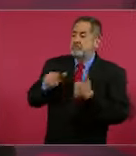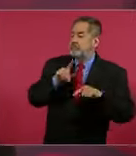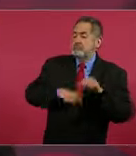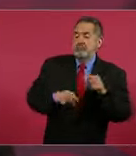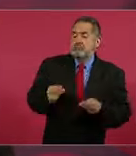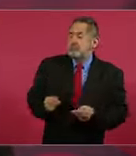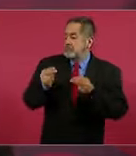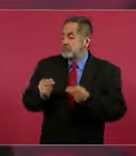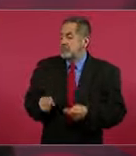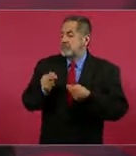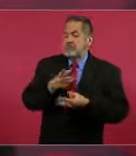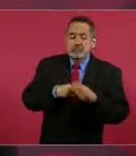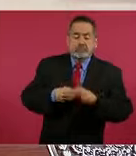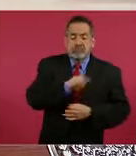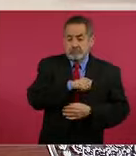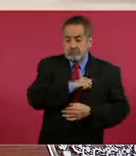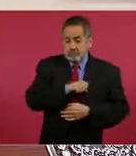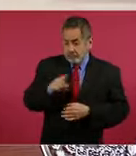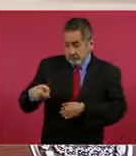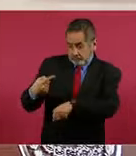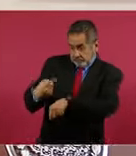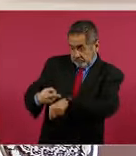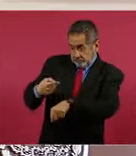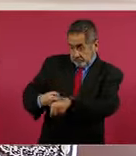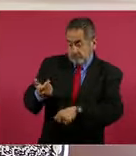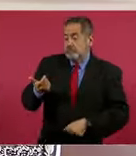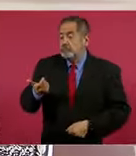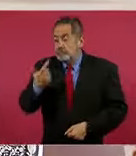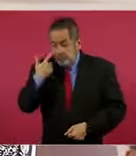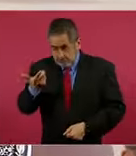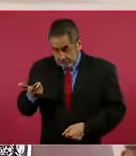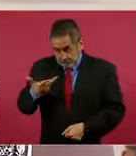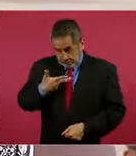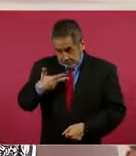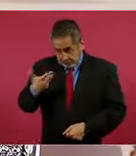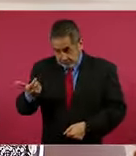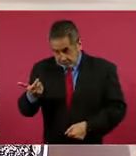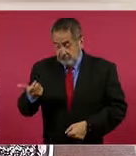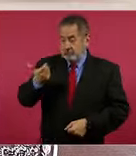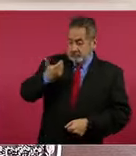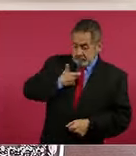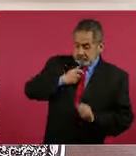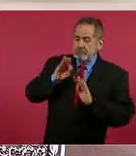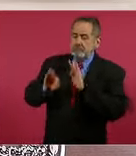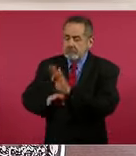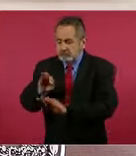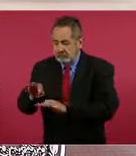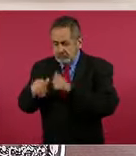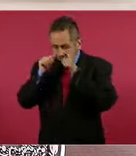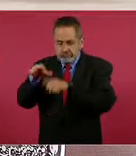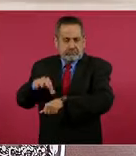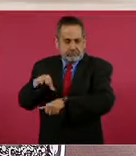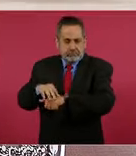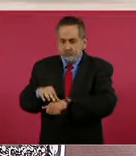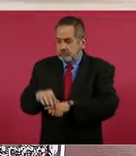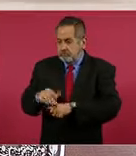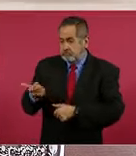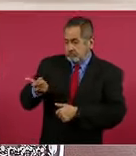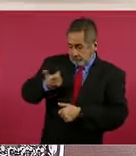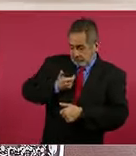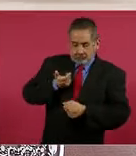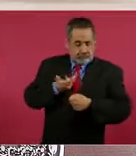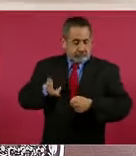la salud. Te enfermas y tienes que tener dinero para pagar al médico, para